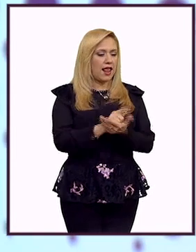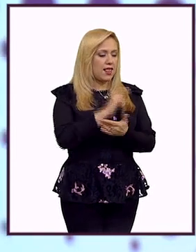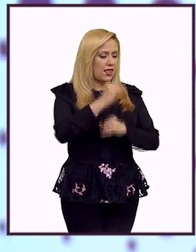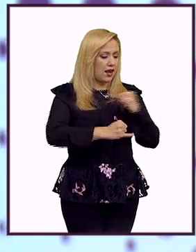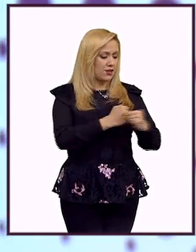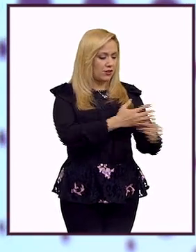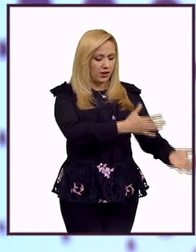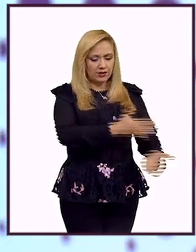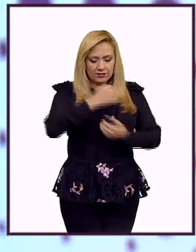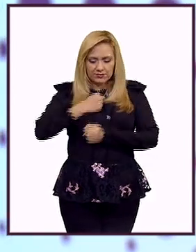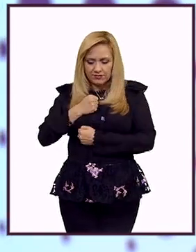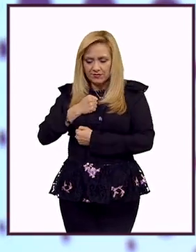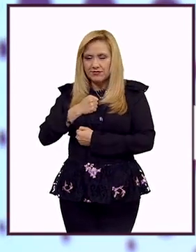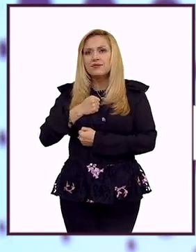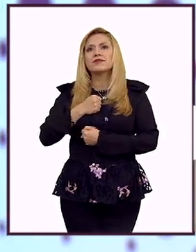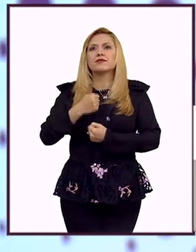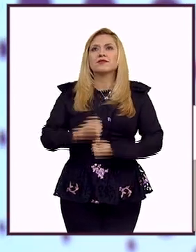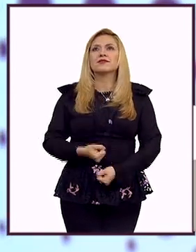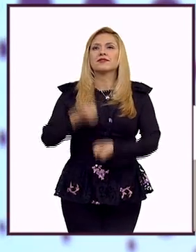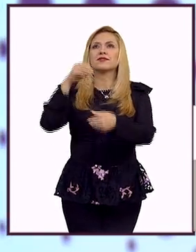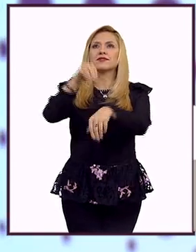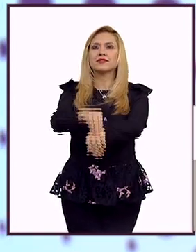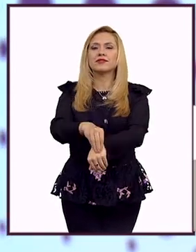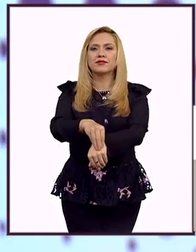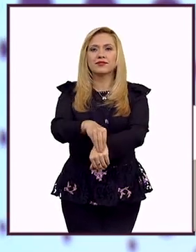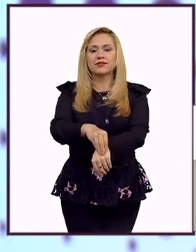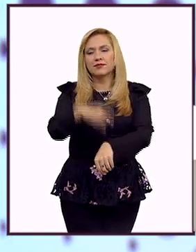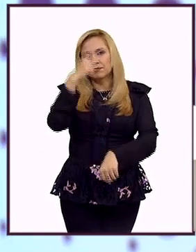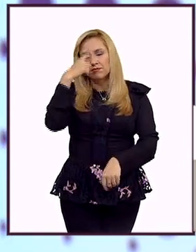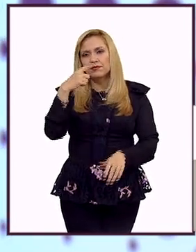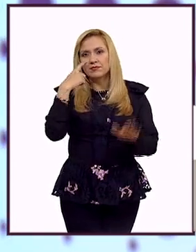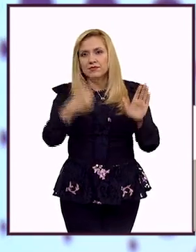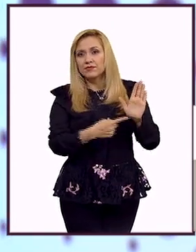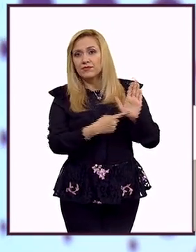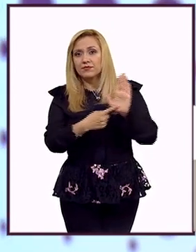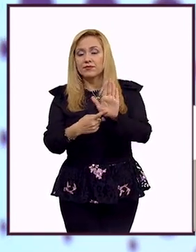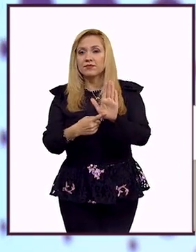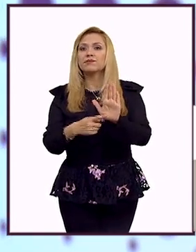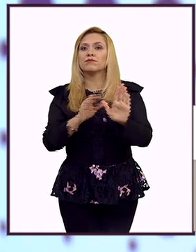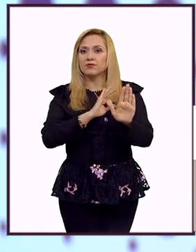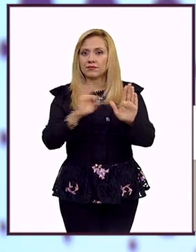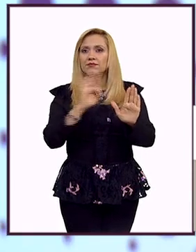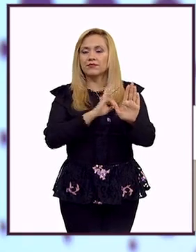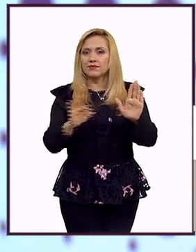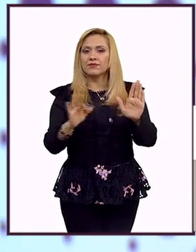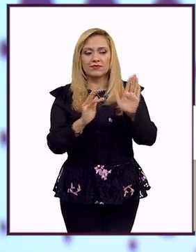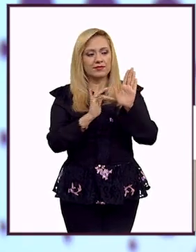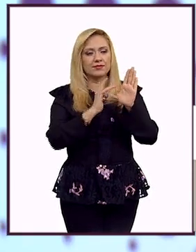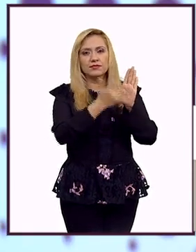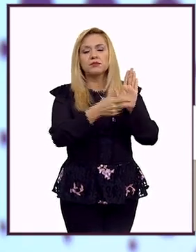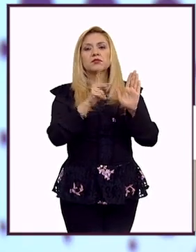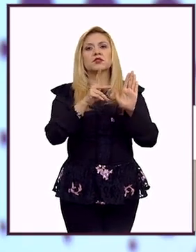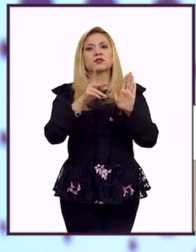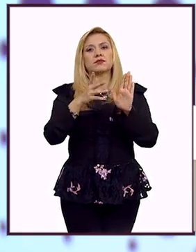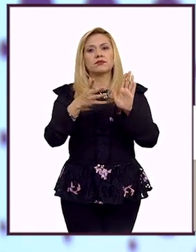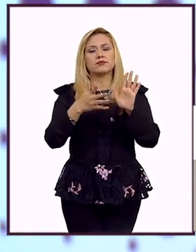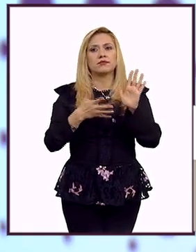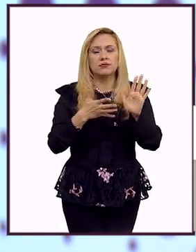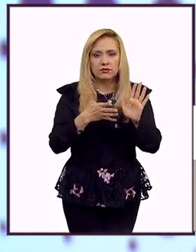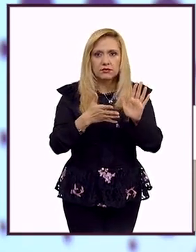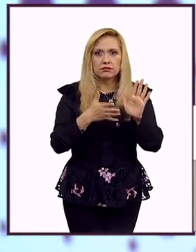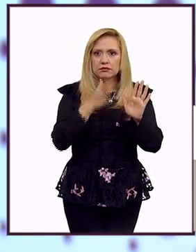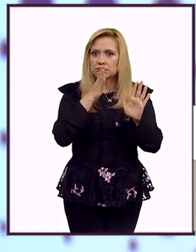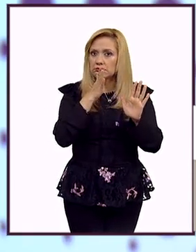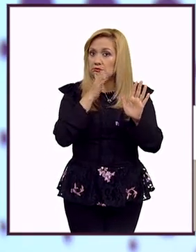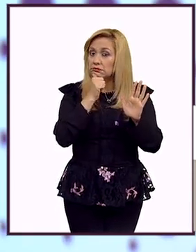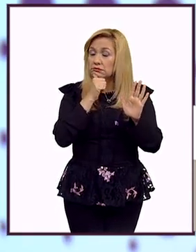poder implementarla y para poder ver sus alcances, pero también sus limitaciones en algún momento en la propia